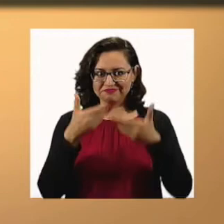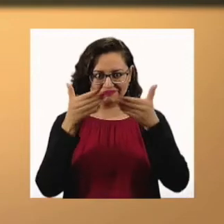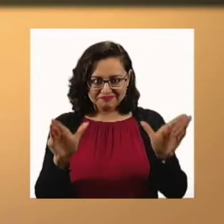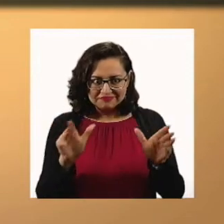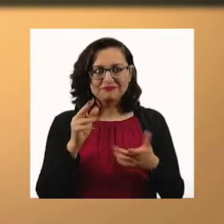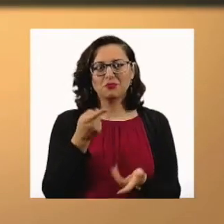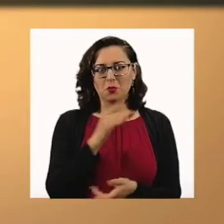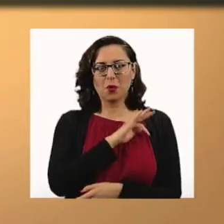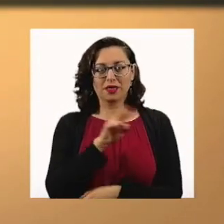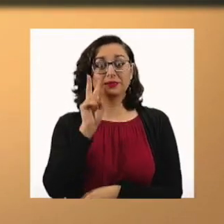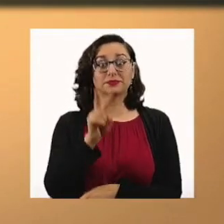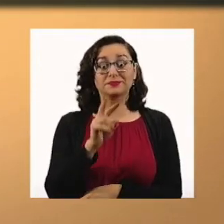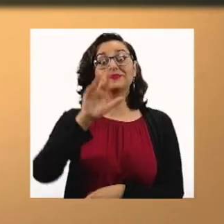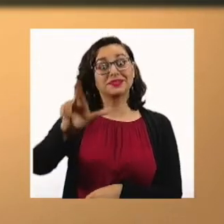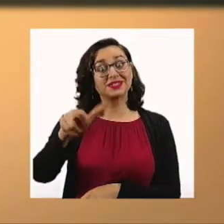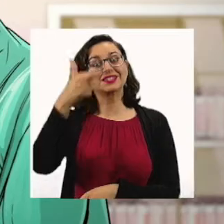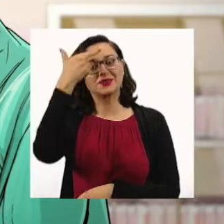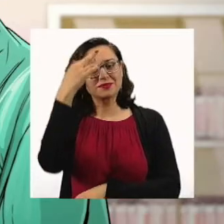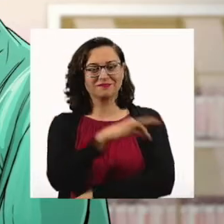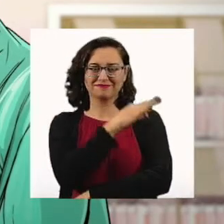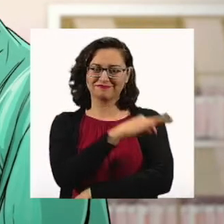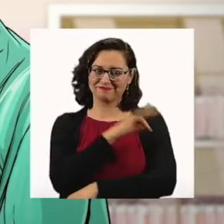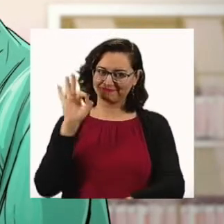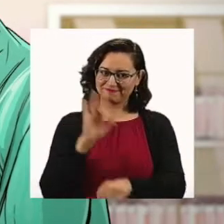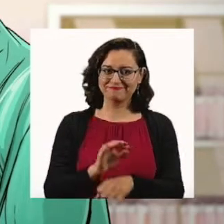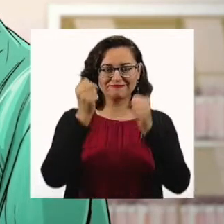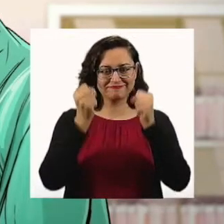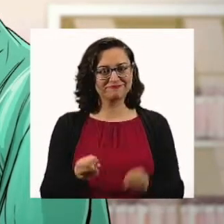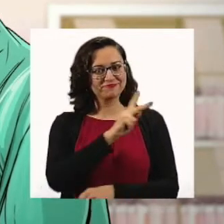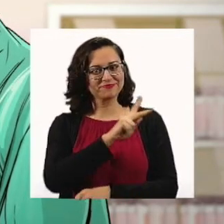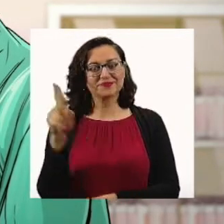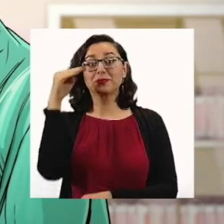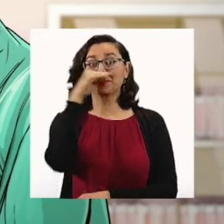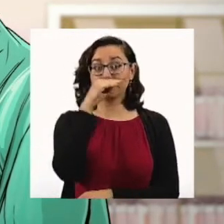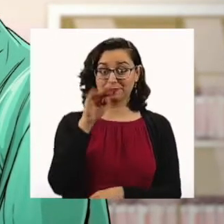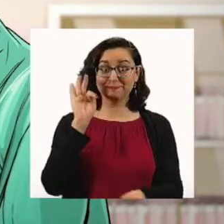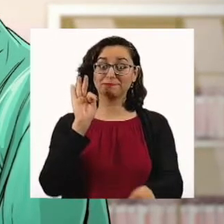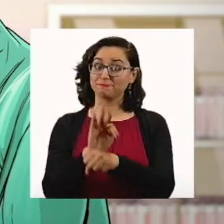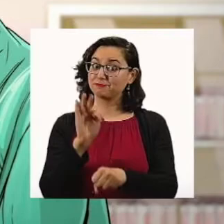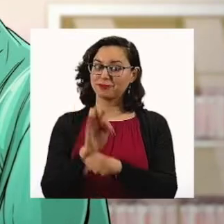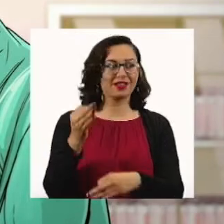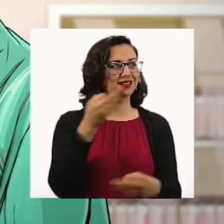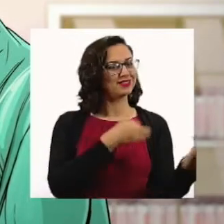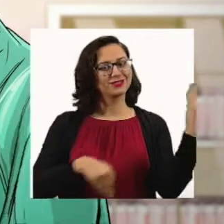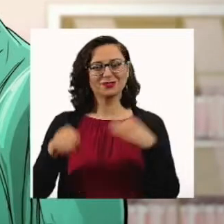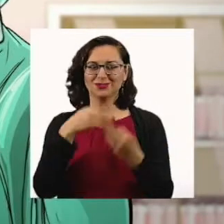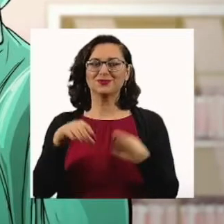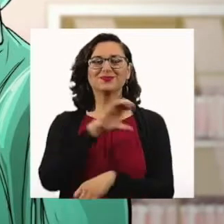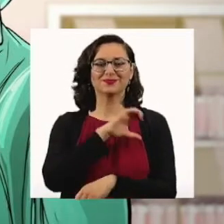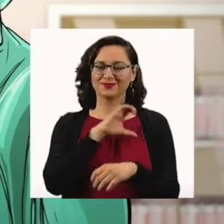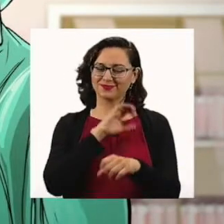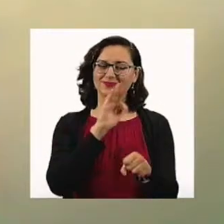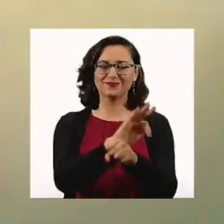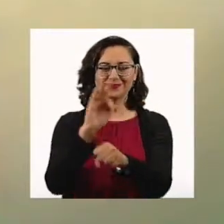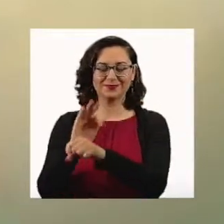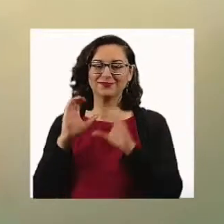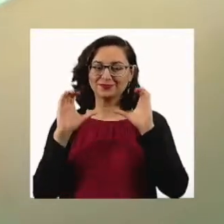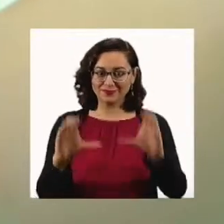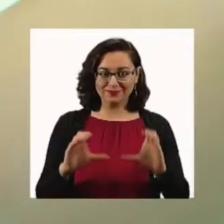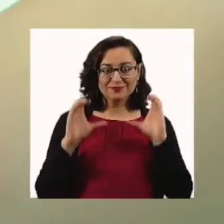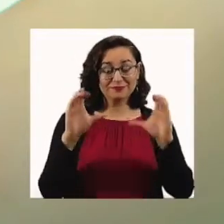.gov.mx. Recuerda, la vacuna es segura, universal y gratuita. Te protege y protege a quienes queremos.